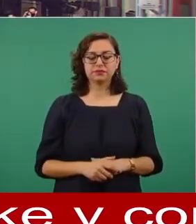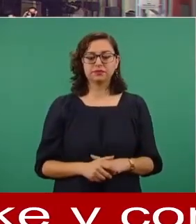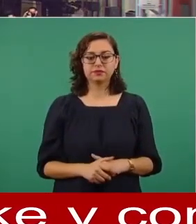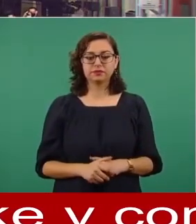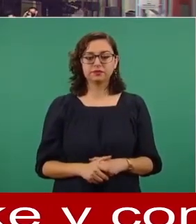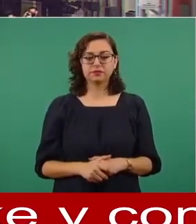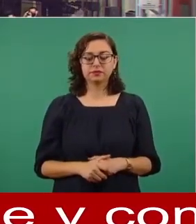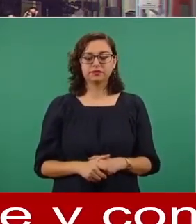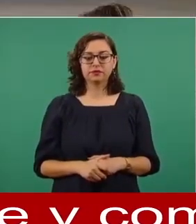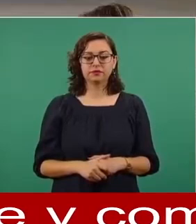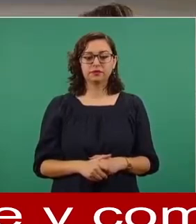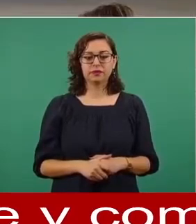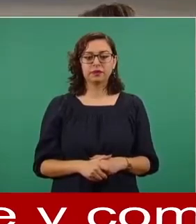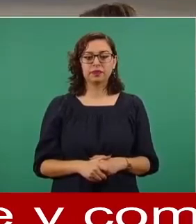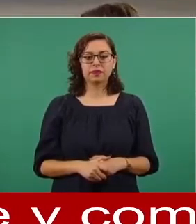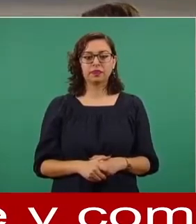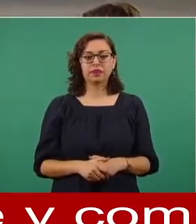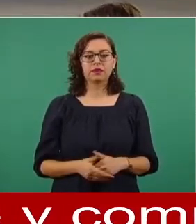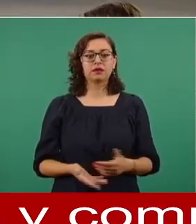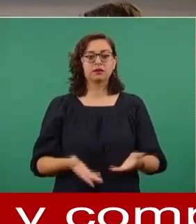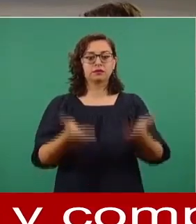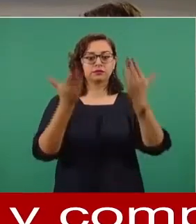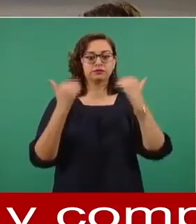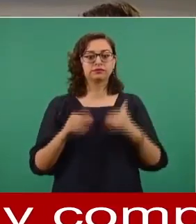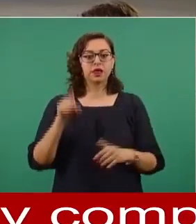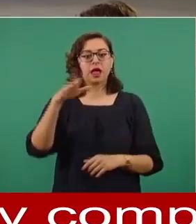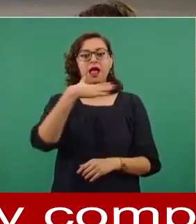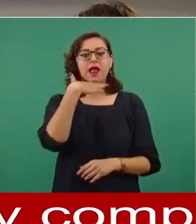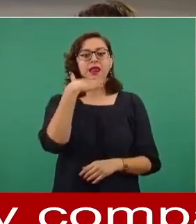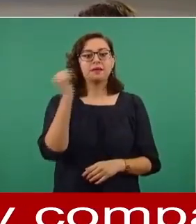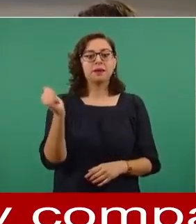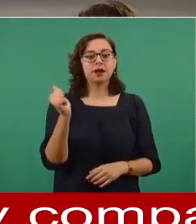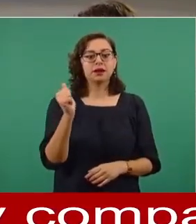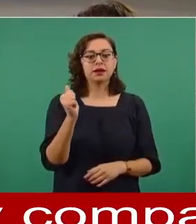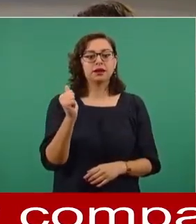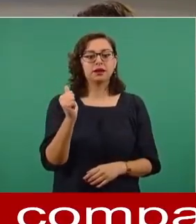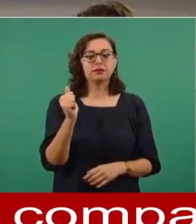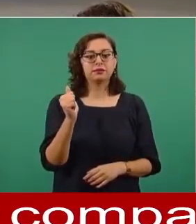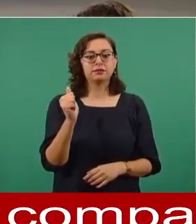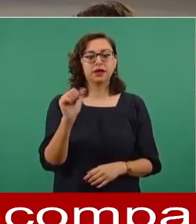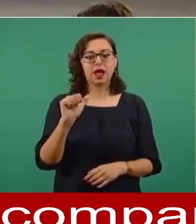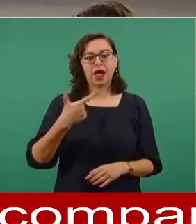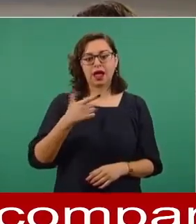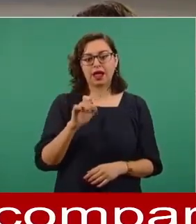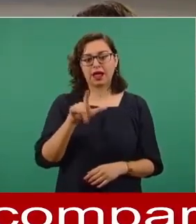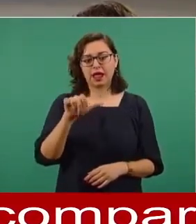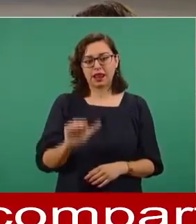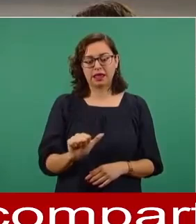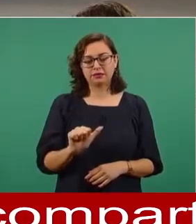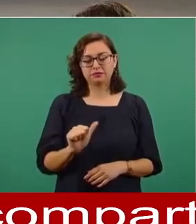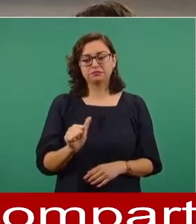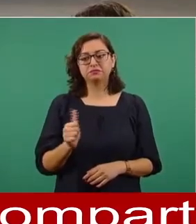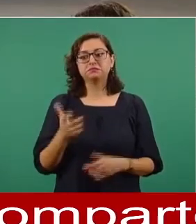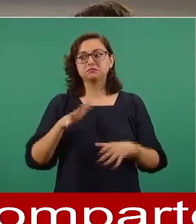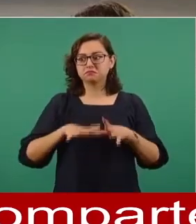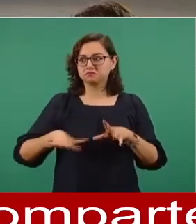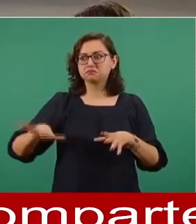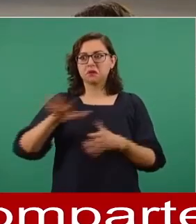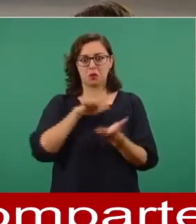La señora Merkel, canciller de Alemania. 52 de aprobación.